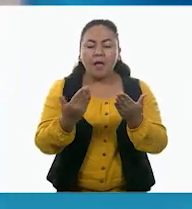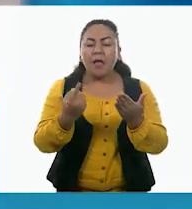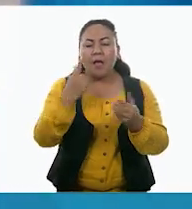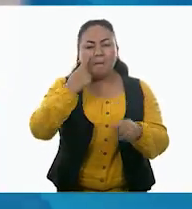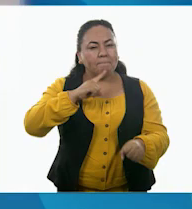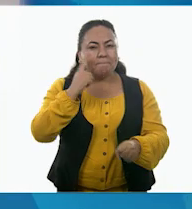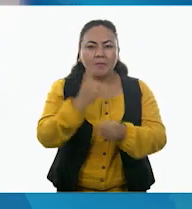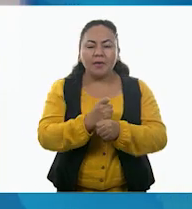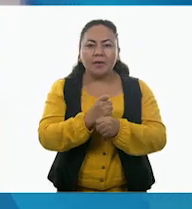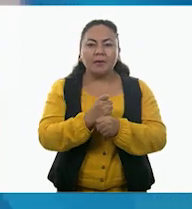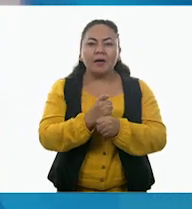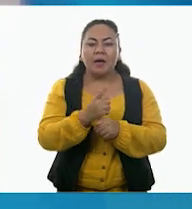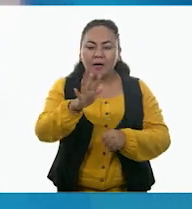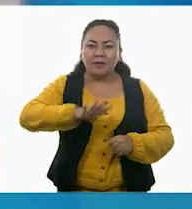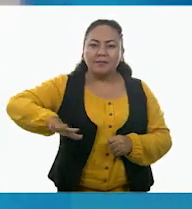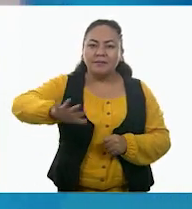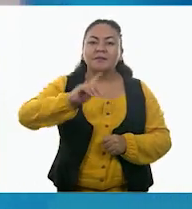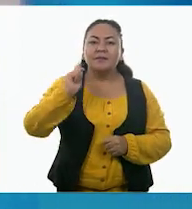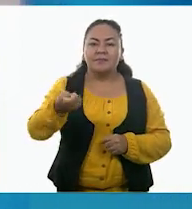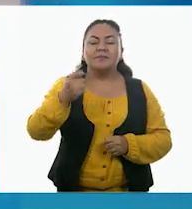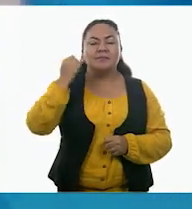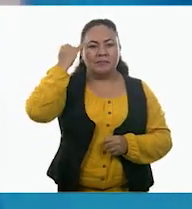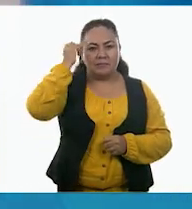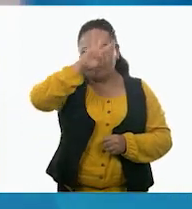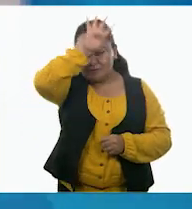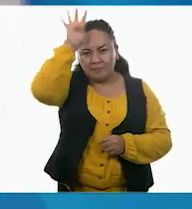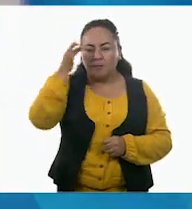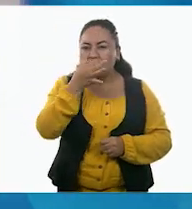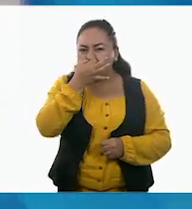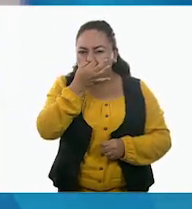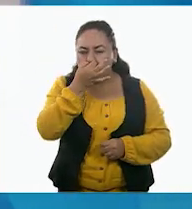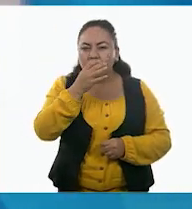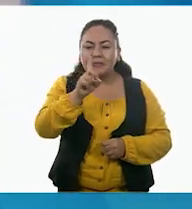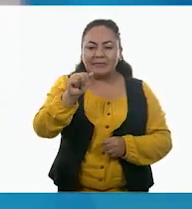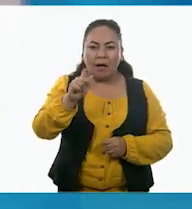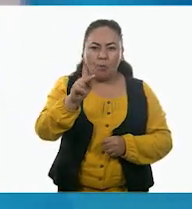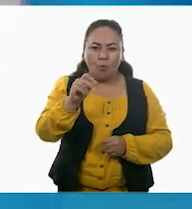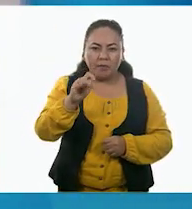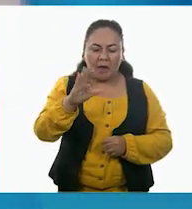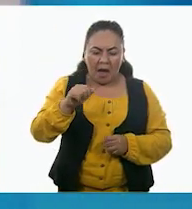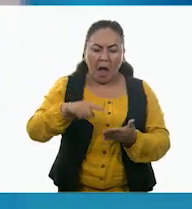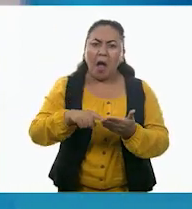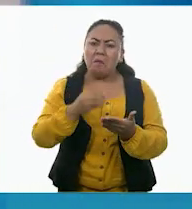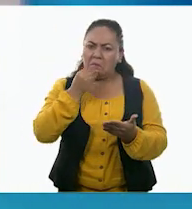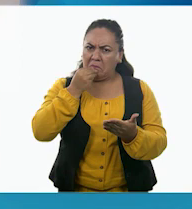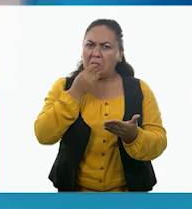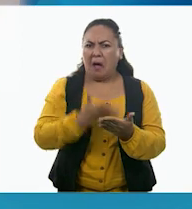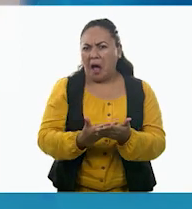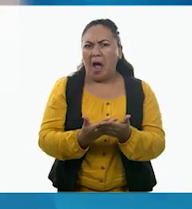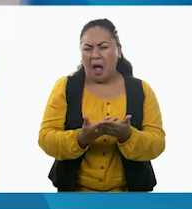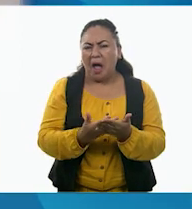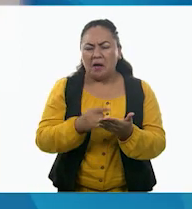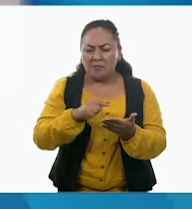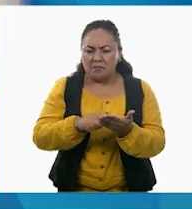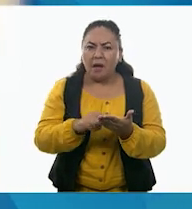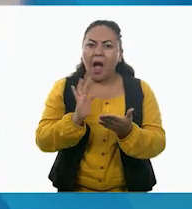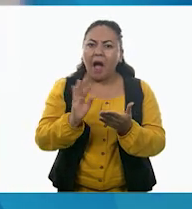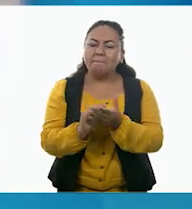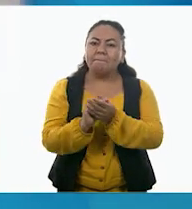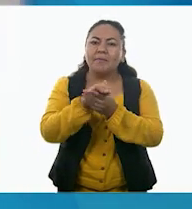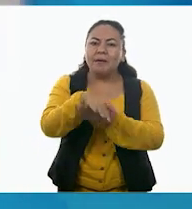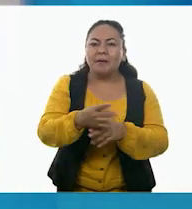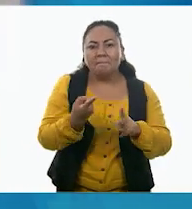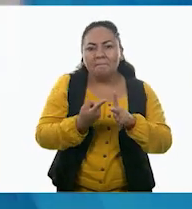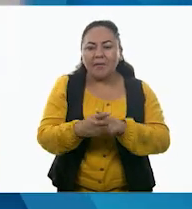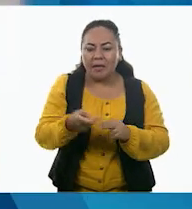principalmente en la zona zapoteca, los comentarios eran como que, ajá, sí, está chido, está padre que hayan traducido